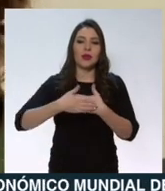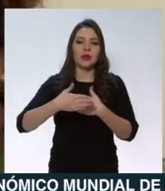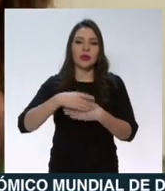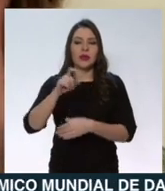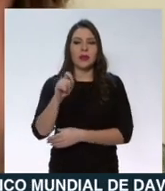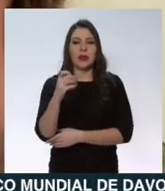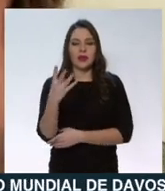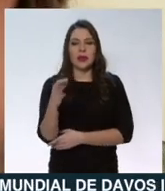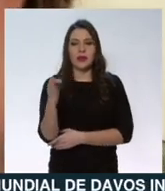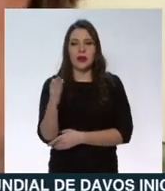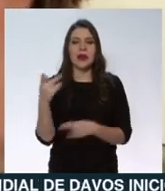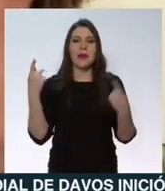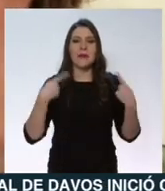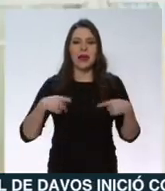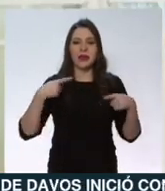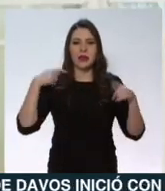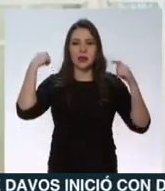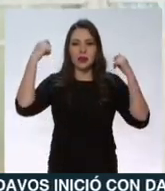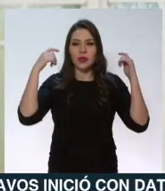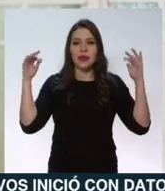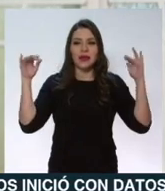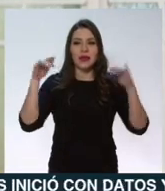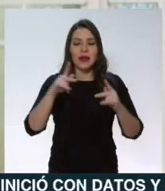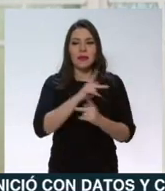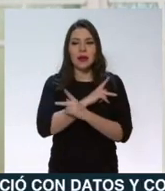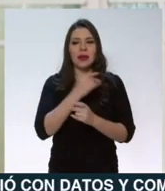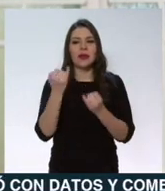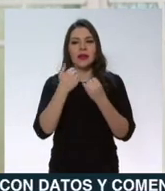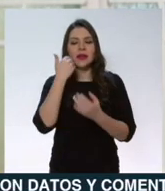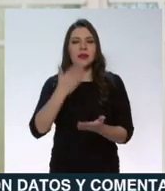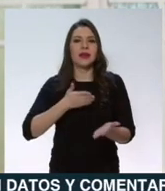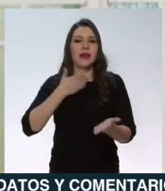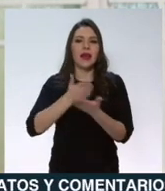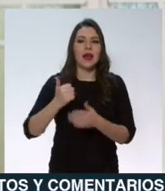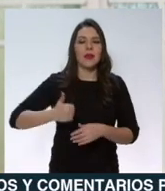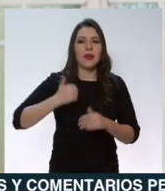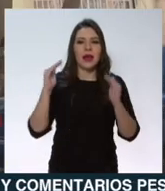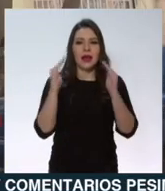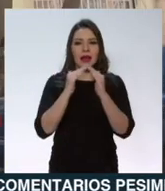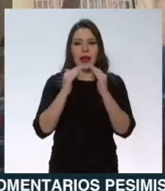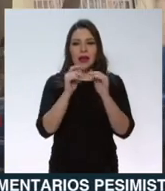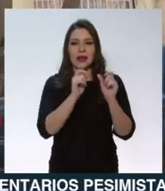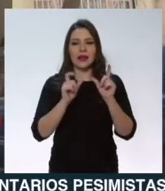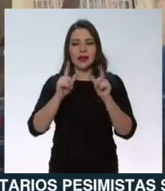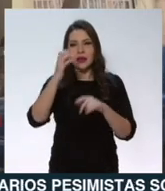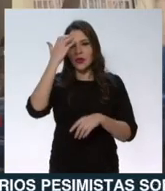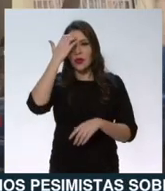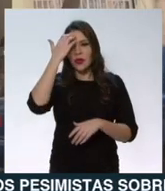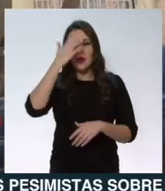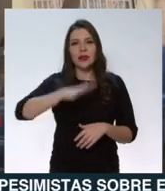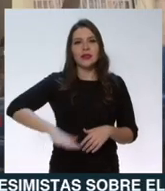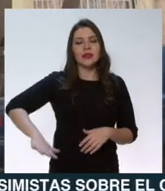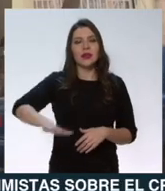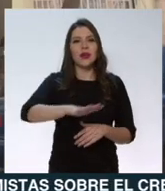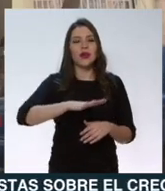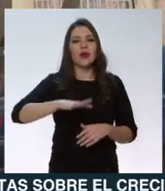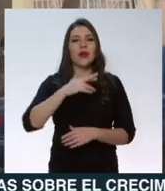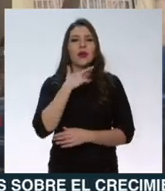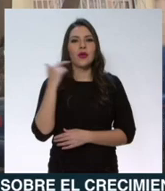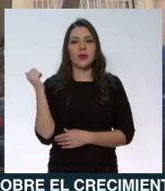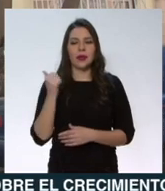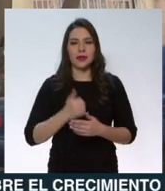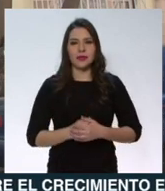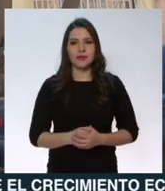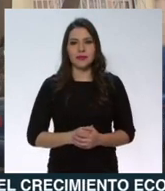que vienen a vacacionar no pierden la oportunidad de visitar la casa y conocer el contexto actual de la colonia Roma.